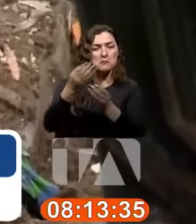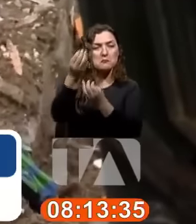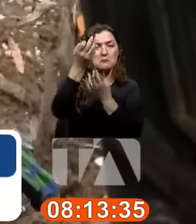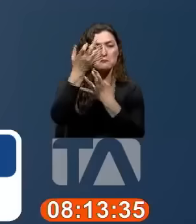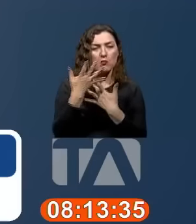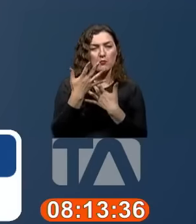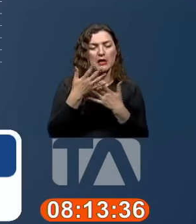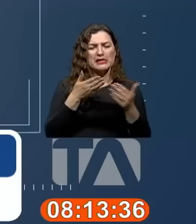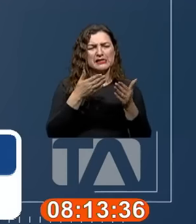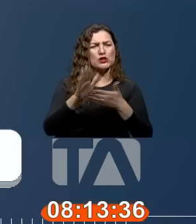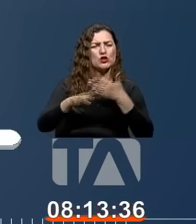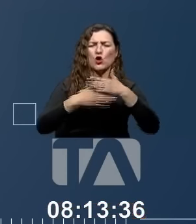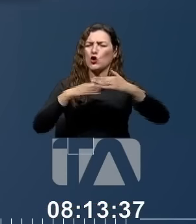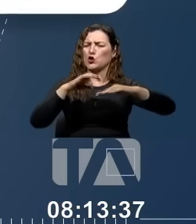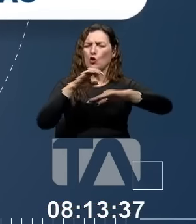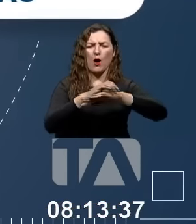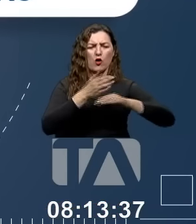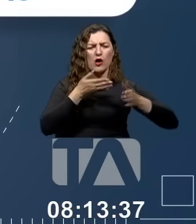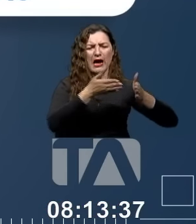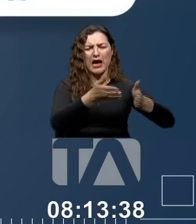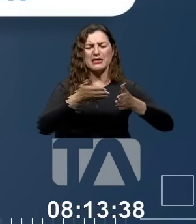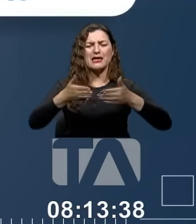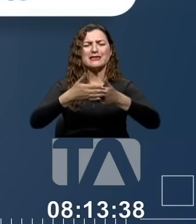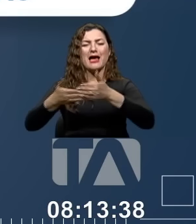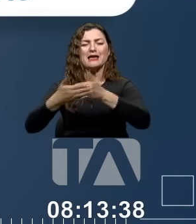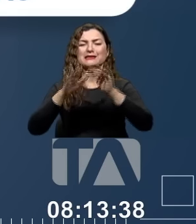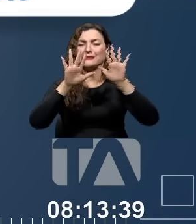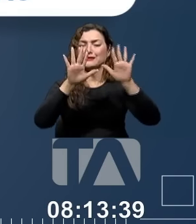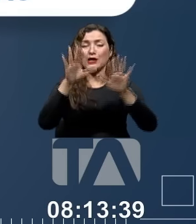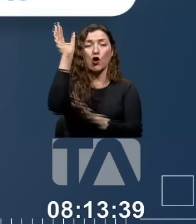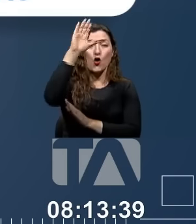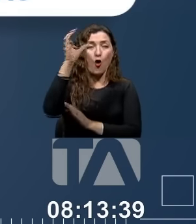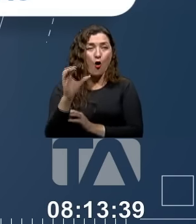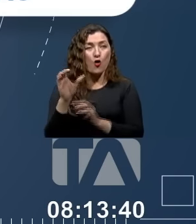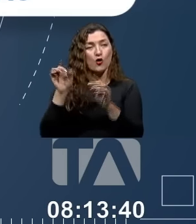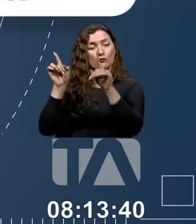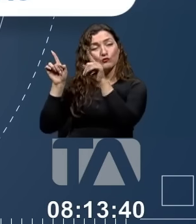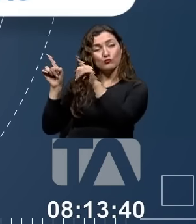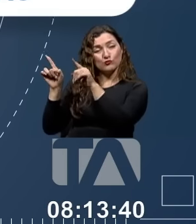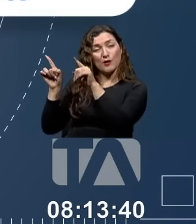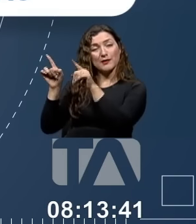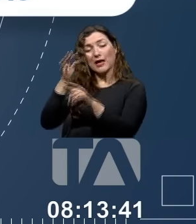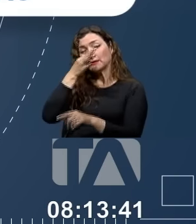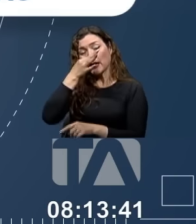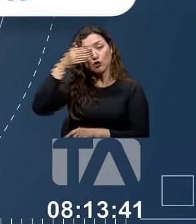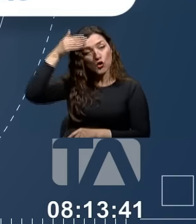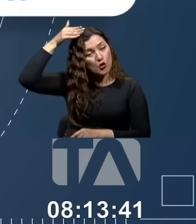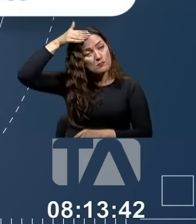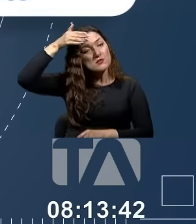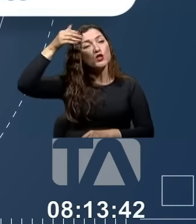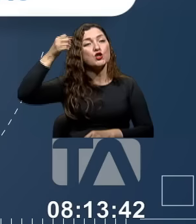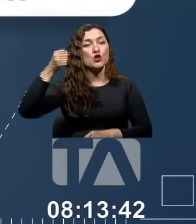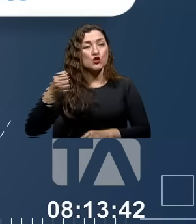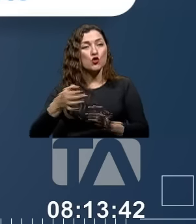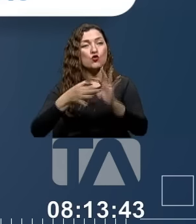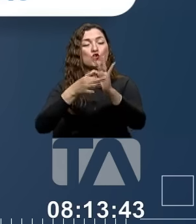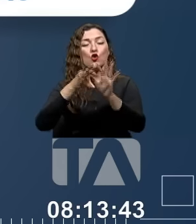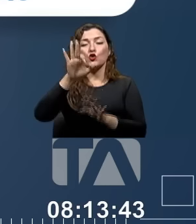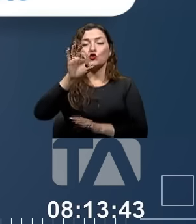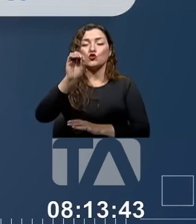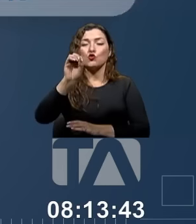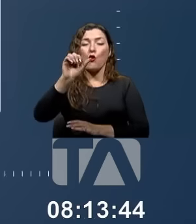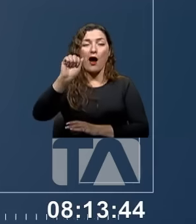los estragos a causa del temporal invernal. Por ejemplo, en la costa se encuentra cerrada la vía E20, que corresponde a Santo Domingo, Unión del Toachi,